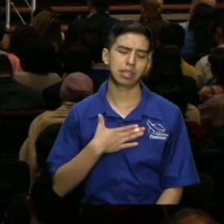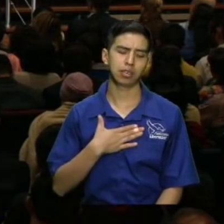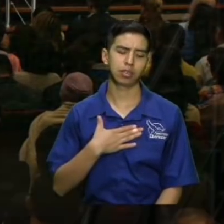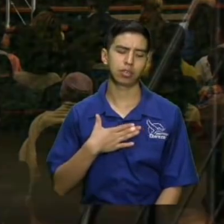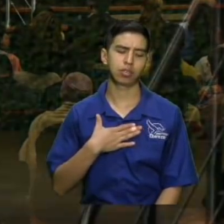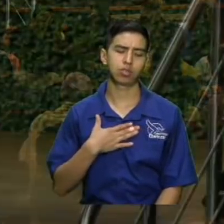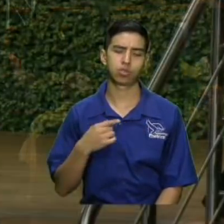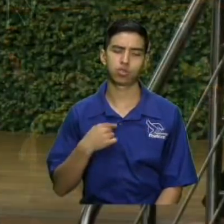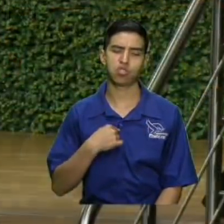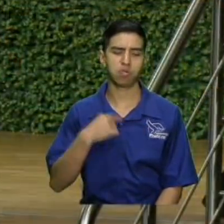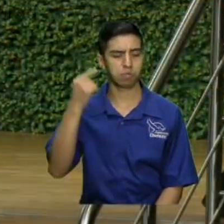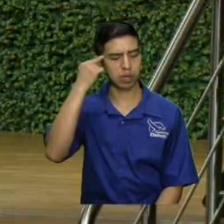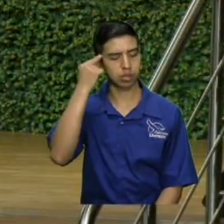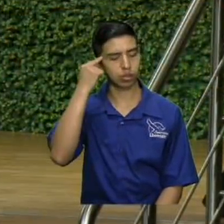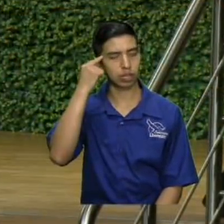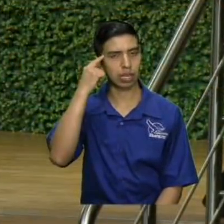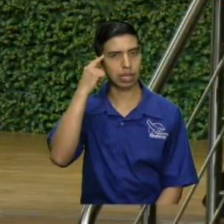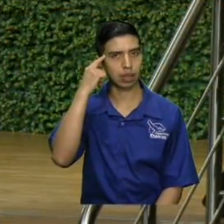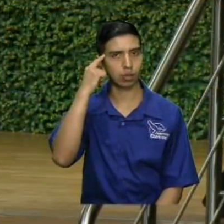primogénito.